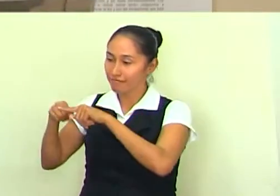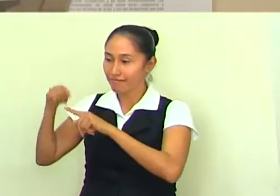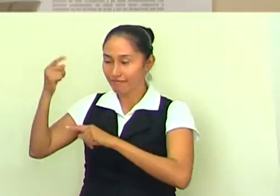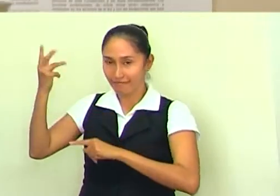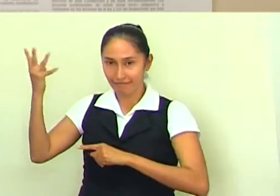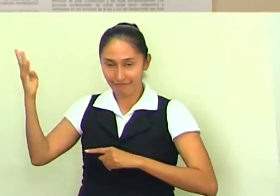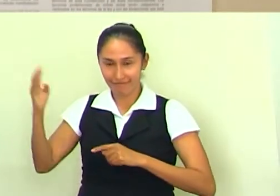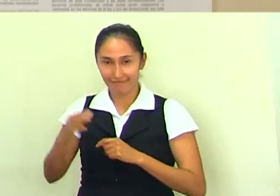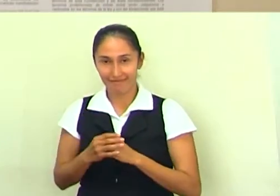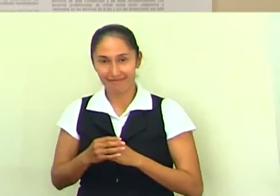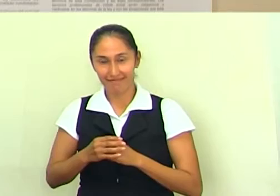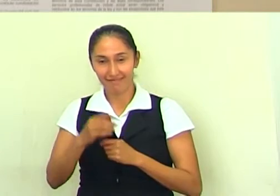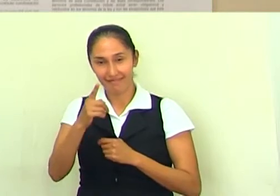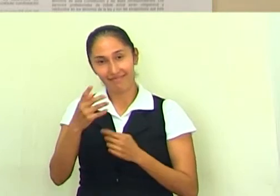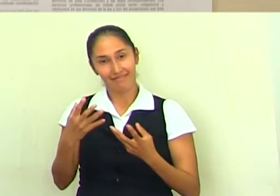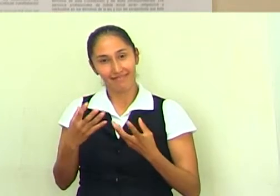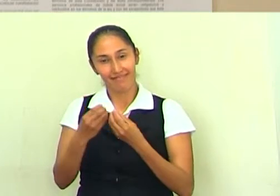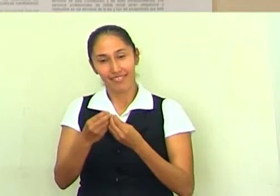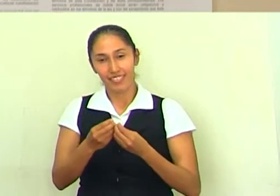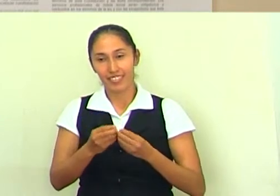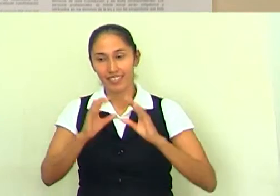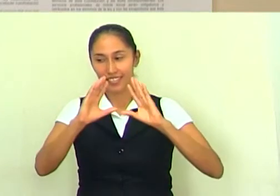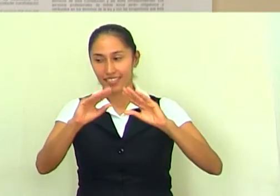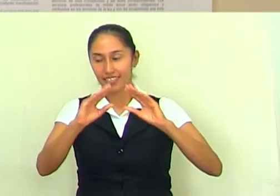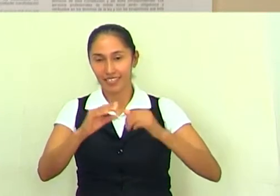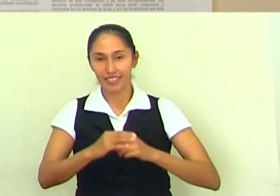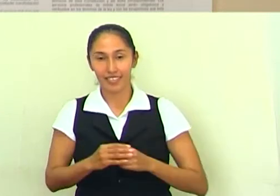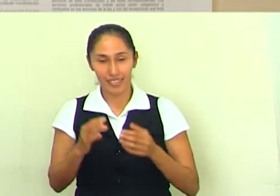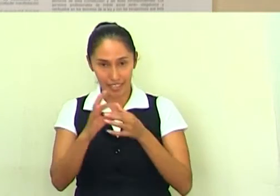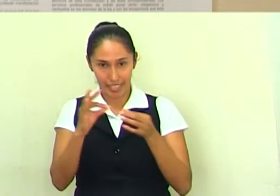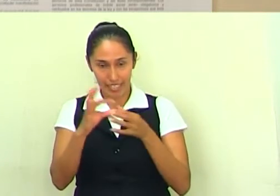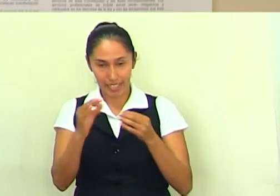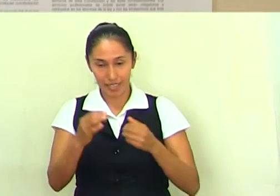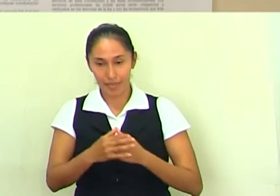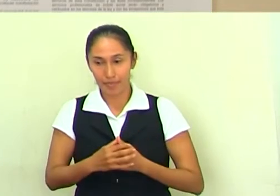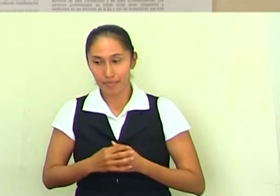placer estar nuevamente con ustedes. Con